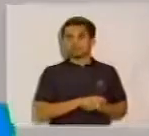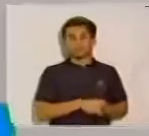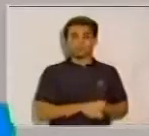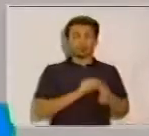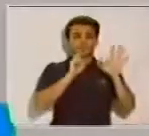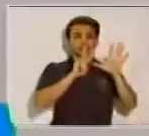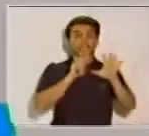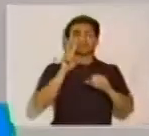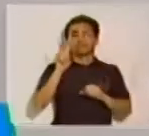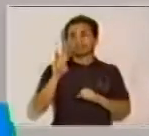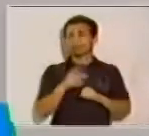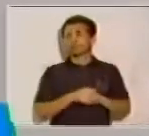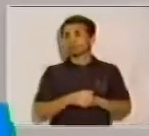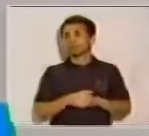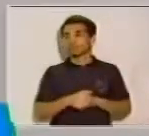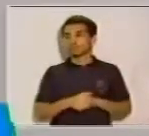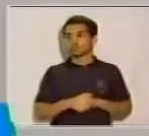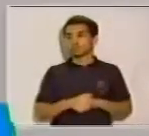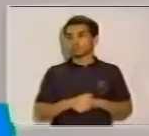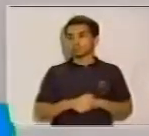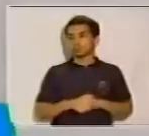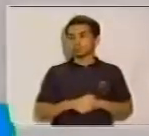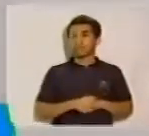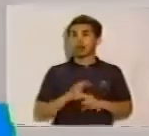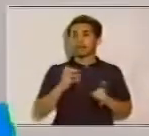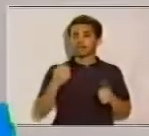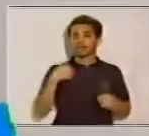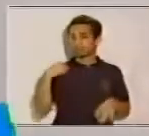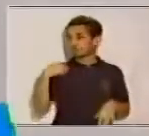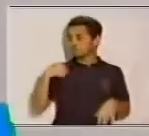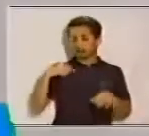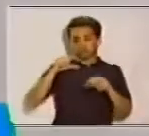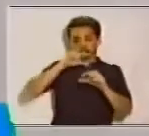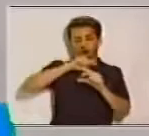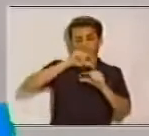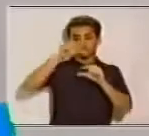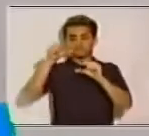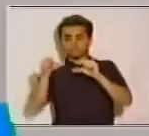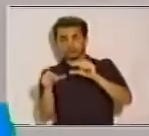72, muy bien. Quiere decir que agarro mi transportador,